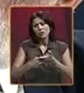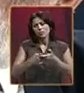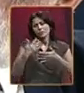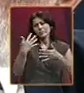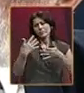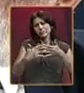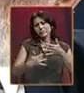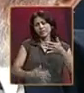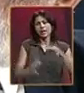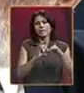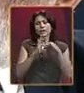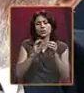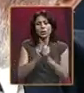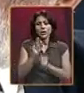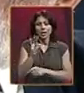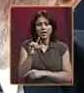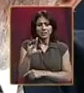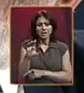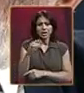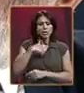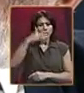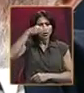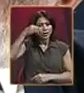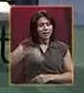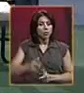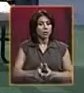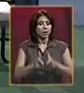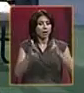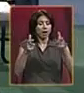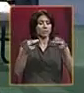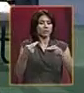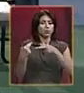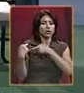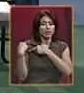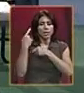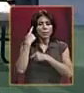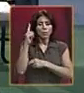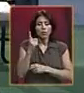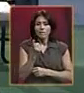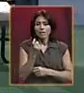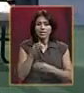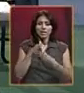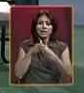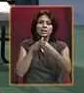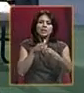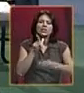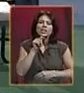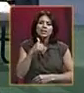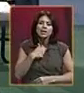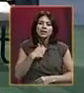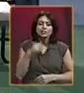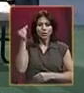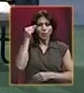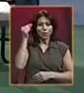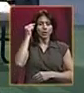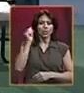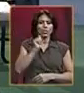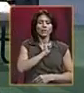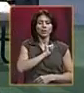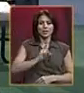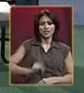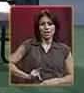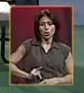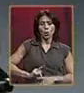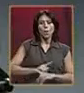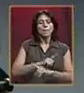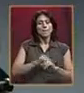con el TLC, en lo cual yo creo que la gran responsabilidad por falta de liderazgo la tiene el gobierno de don Abel Pacheco. Absolutamente. Pero me parece que ya